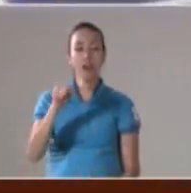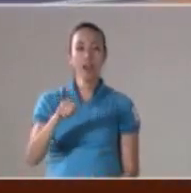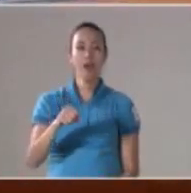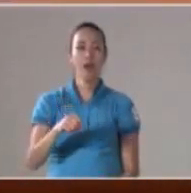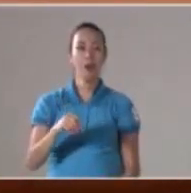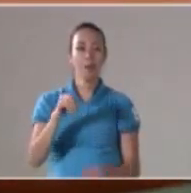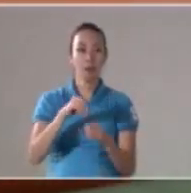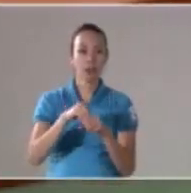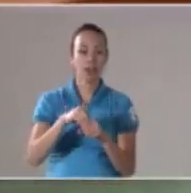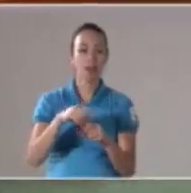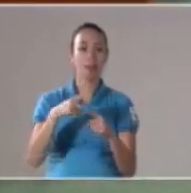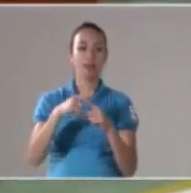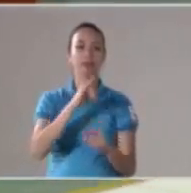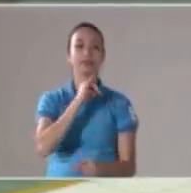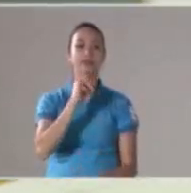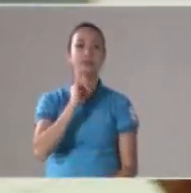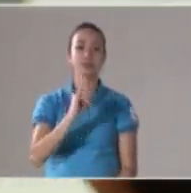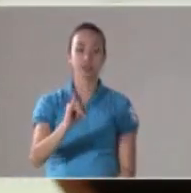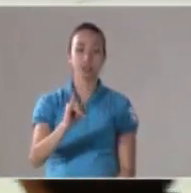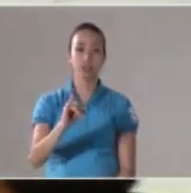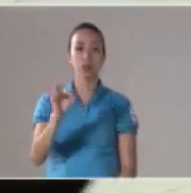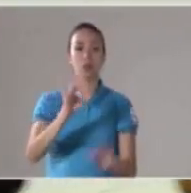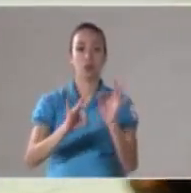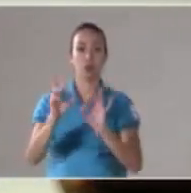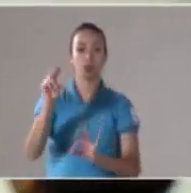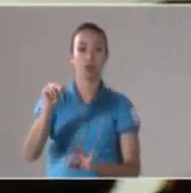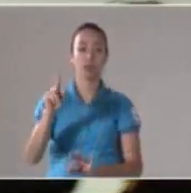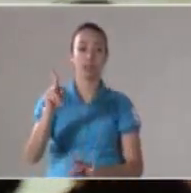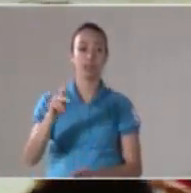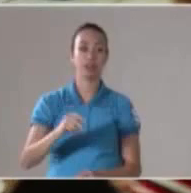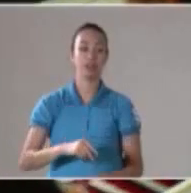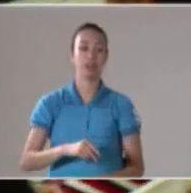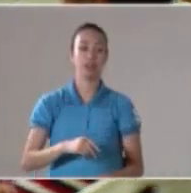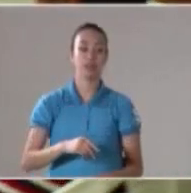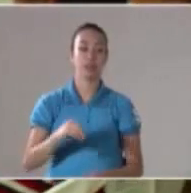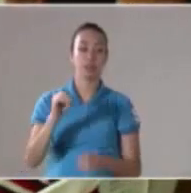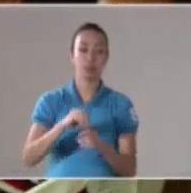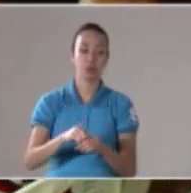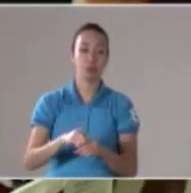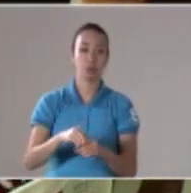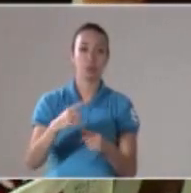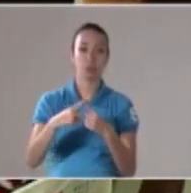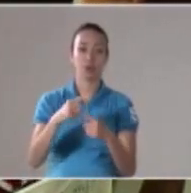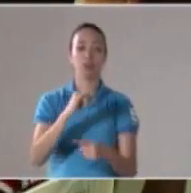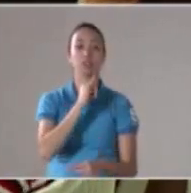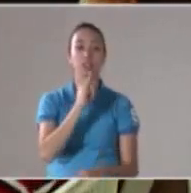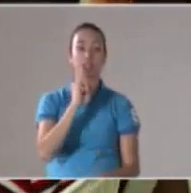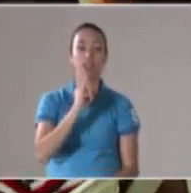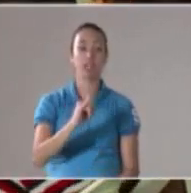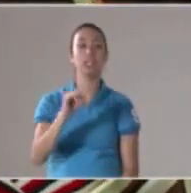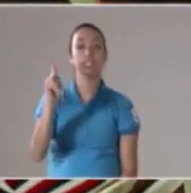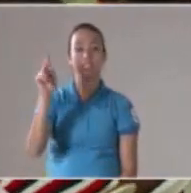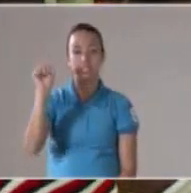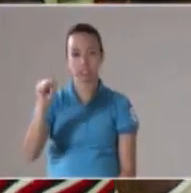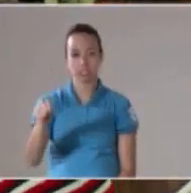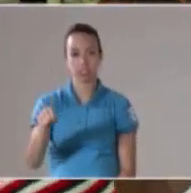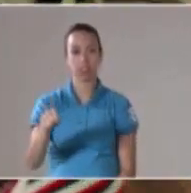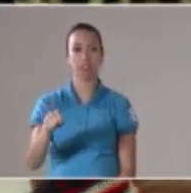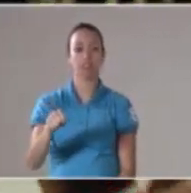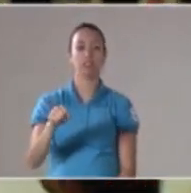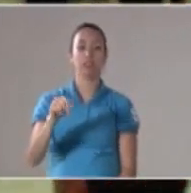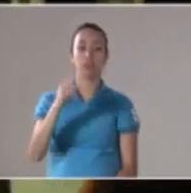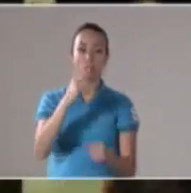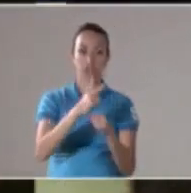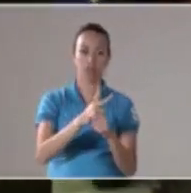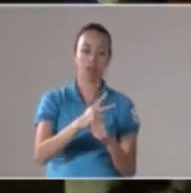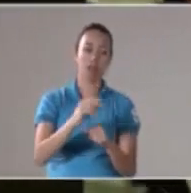a favor de Israel o no, y él se arriesgó y votó a favor, y después llegó la orden, y sí, efectivamente Guatemala había